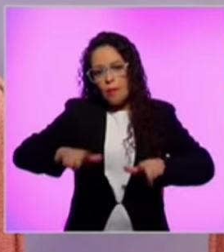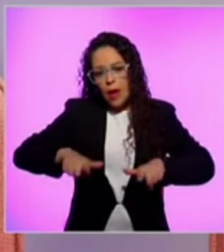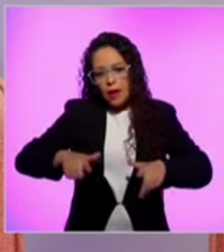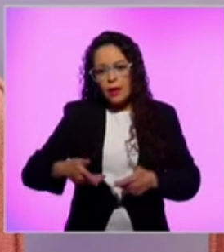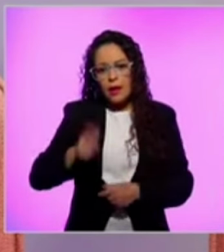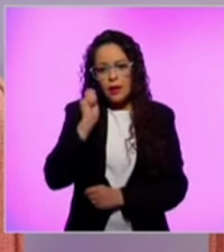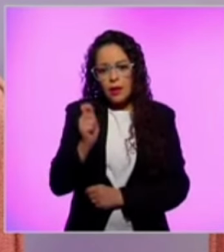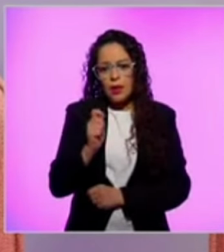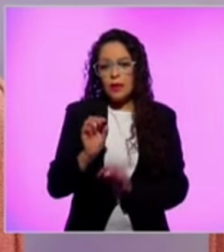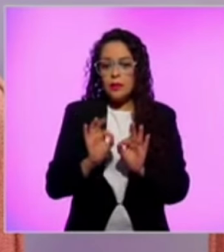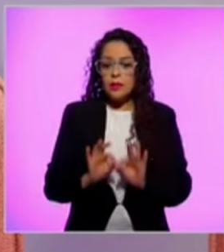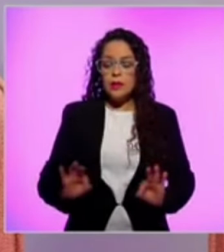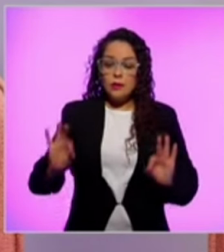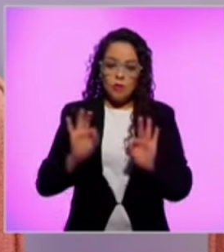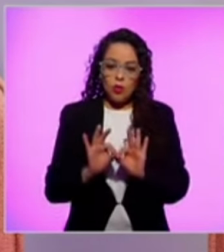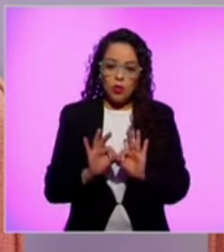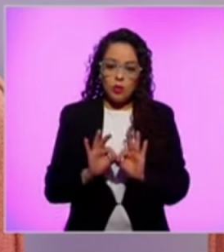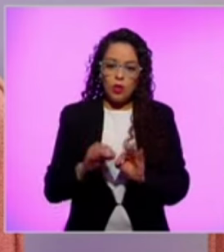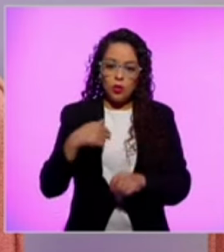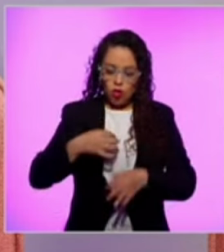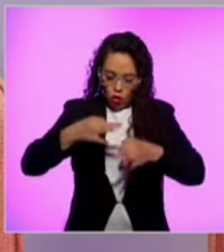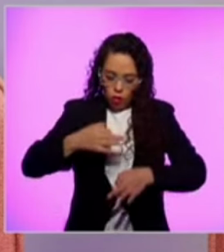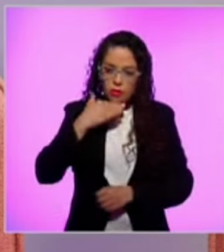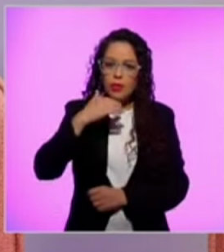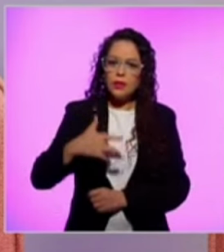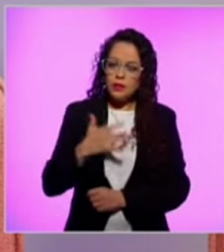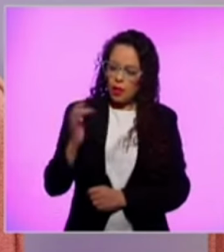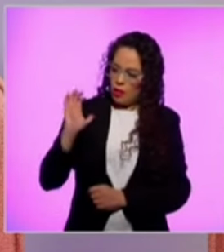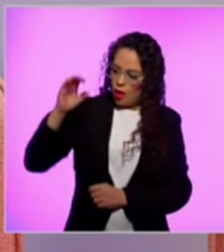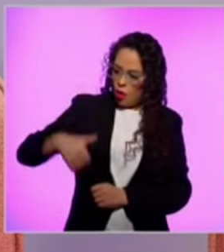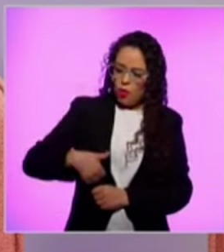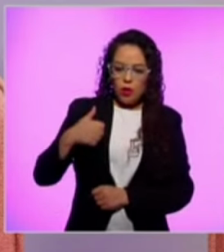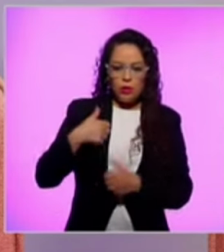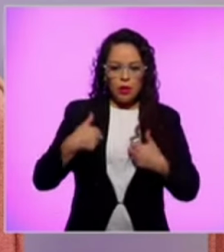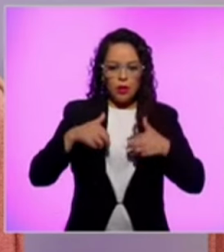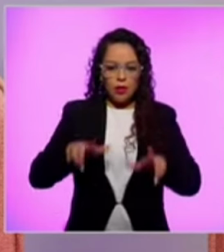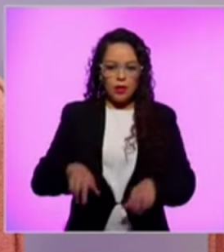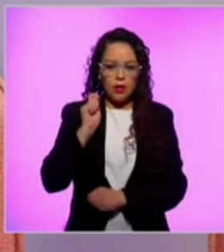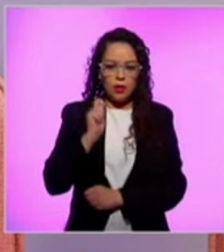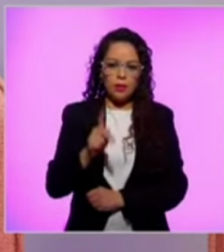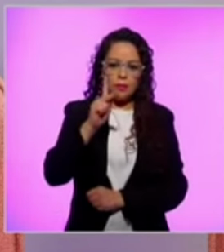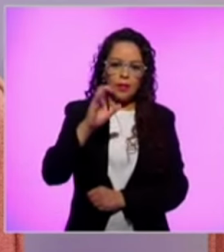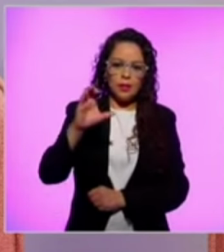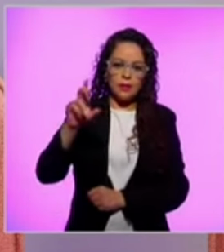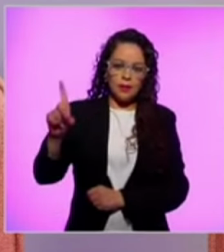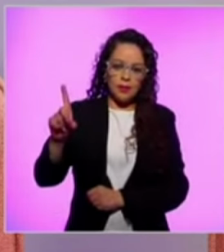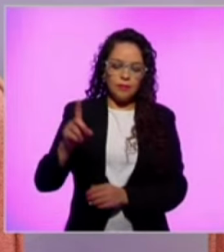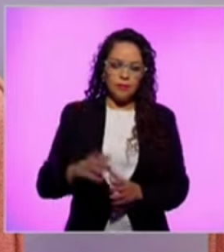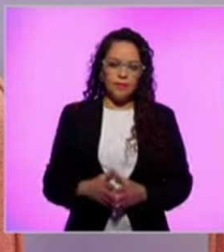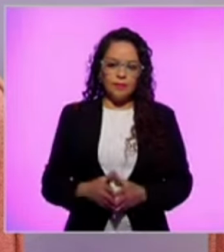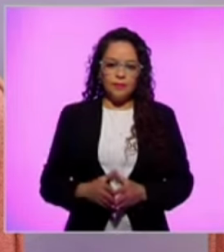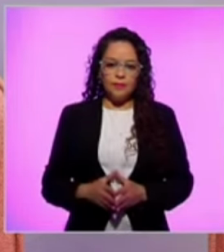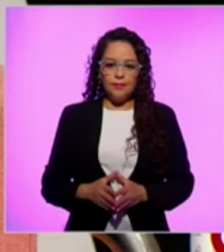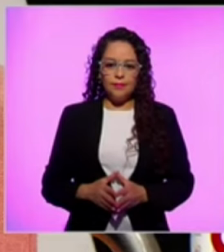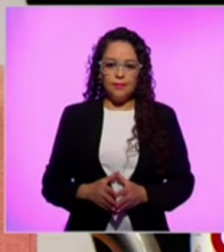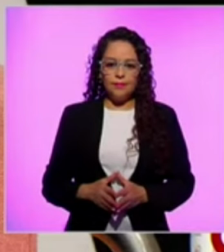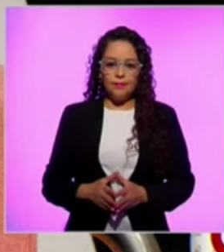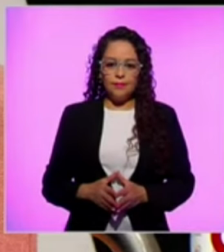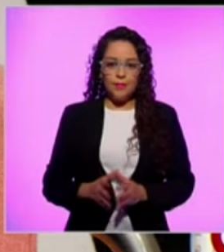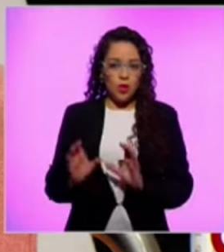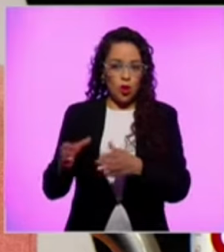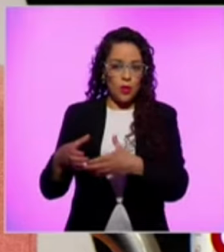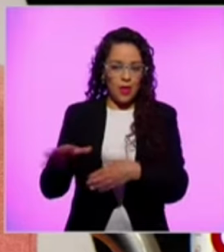alto y representando con mucha dignidad y orgullo lo que es la comunidad PCD. Pero con toda la actitud,